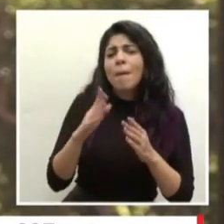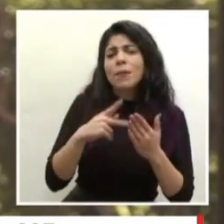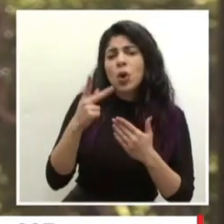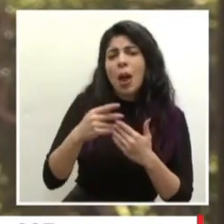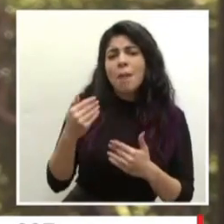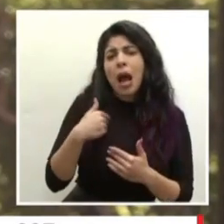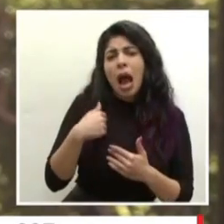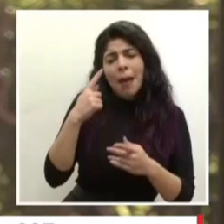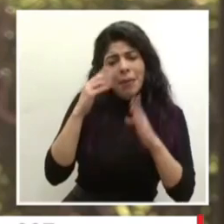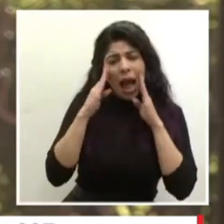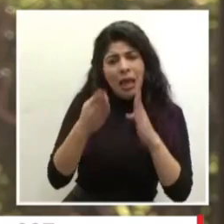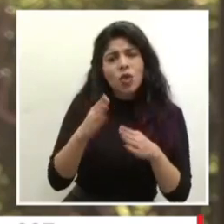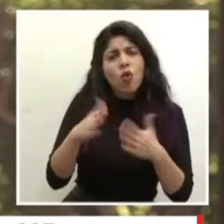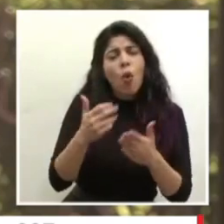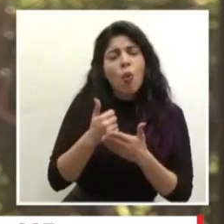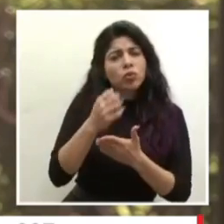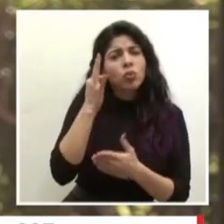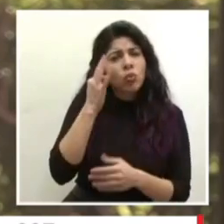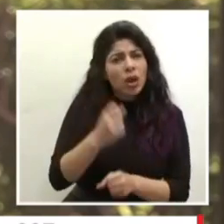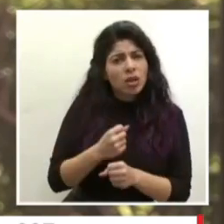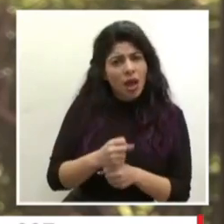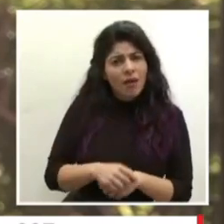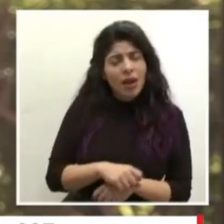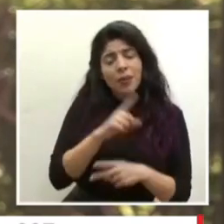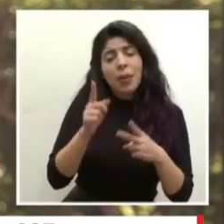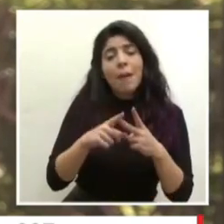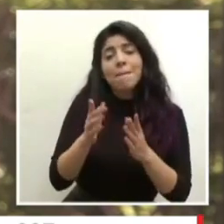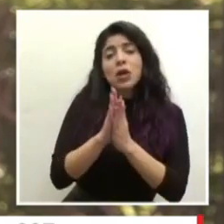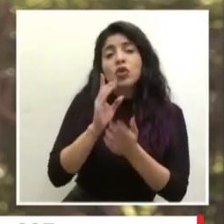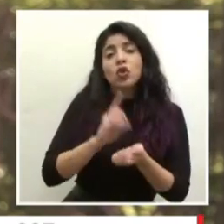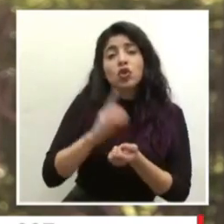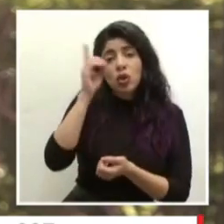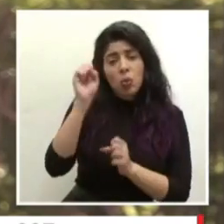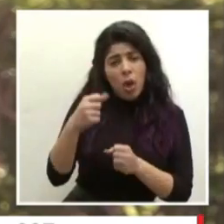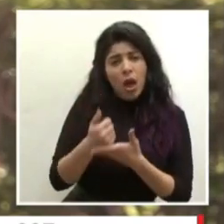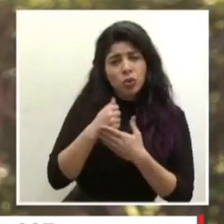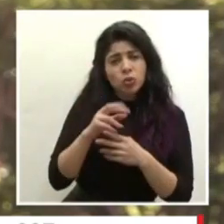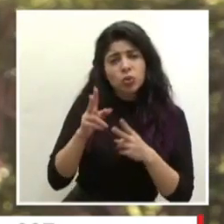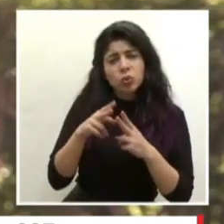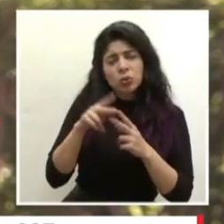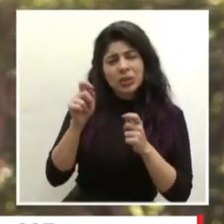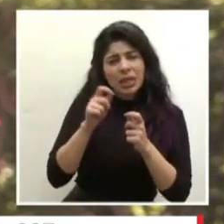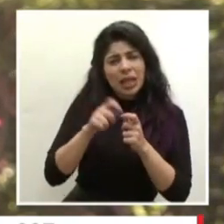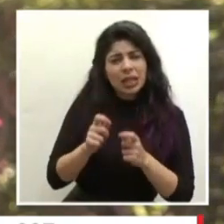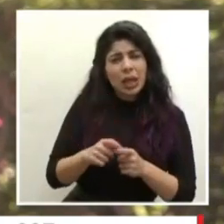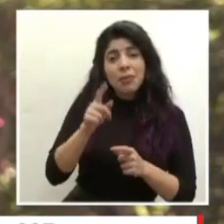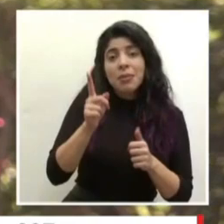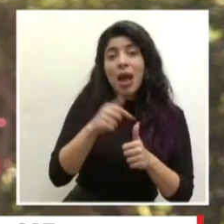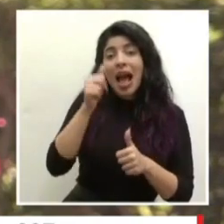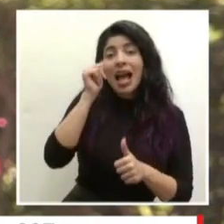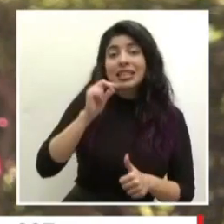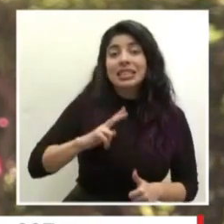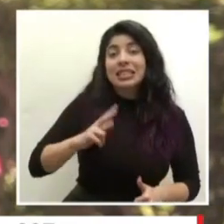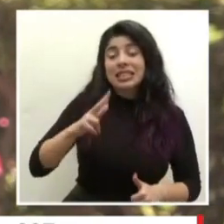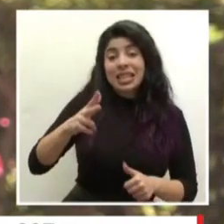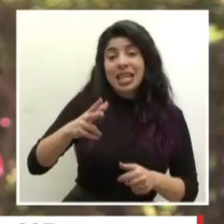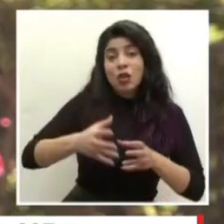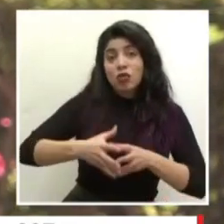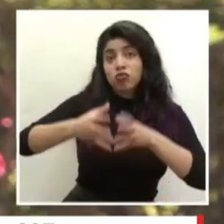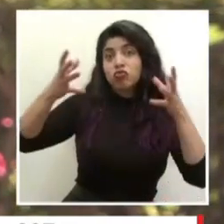esa situación y para poder ayudar a las mujeres con empleo. Y después pedirle al doctor Salas si nos puede ayudar con un par de precisiones. Primero, ayer los Chiles tuvo un